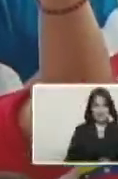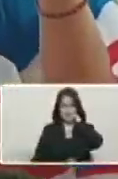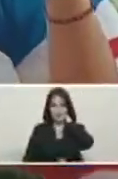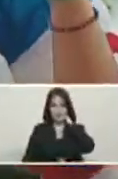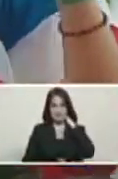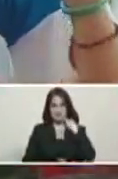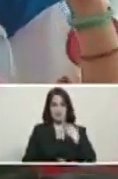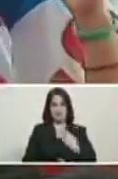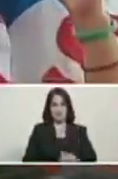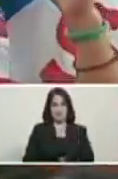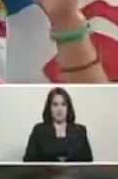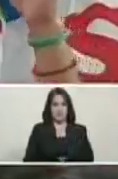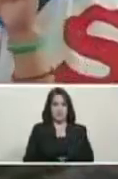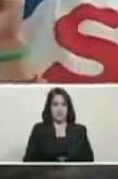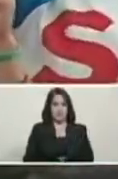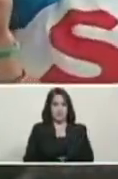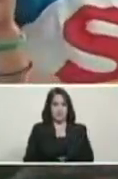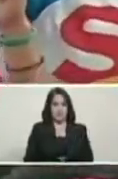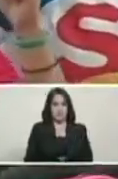Hace